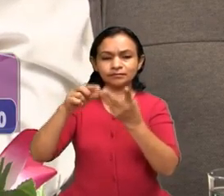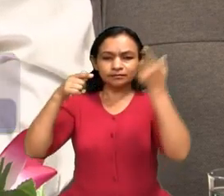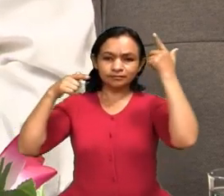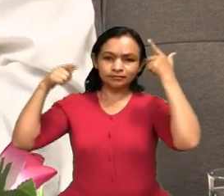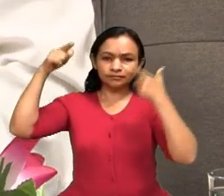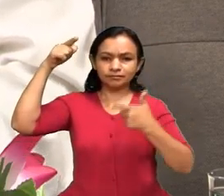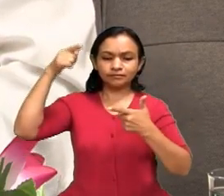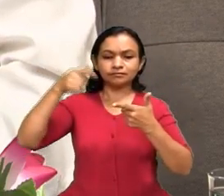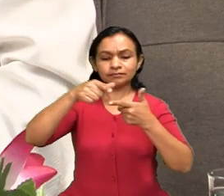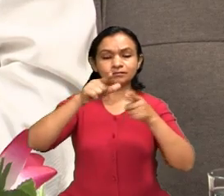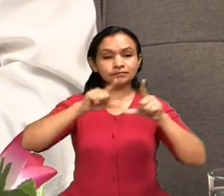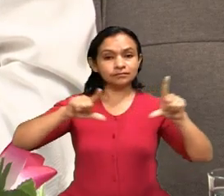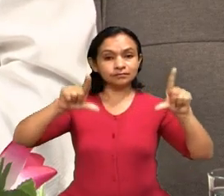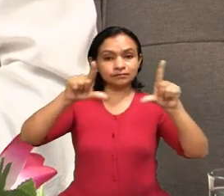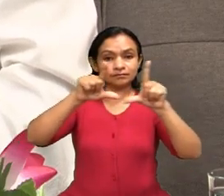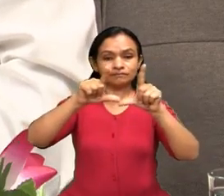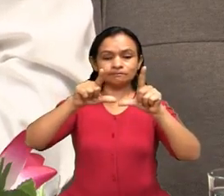donde fueron